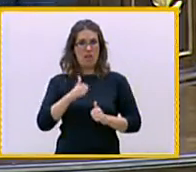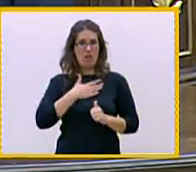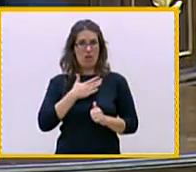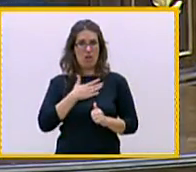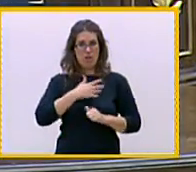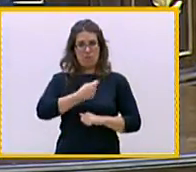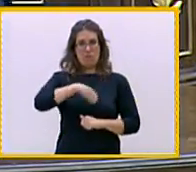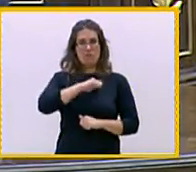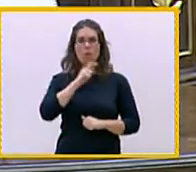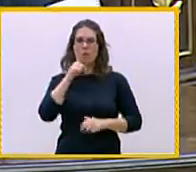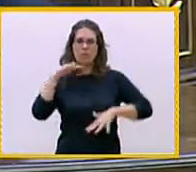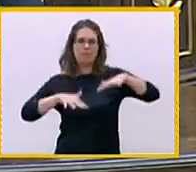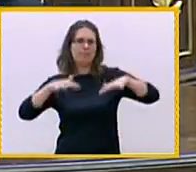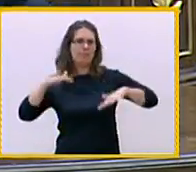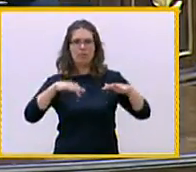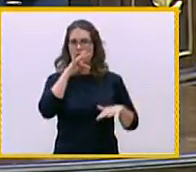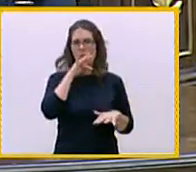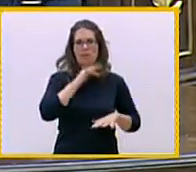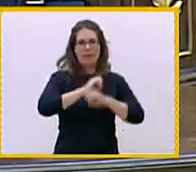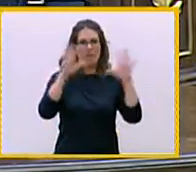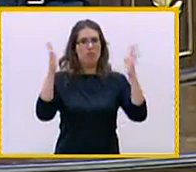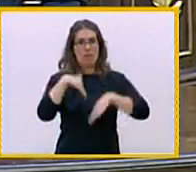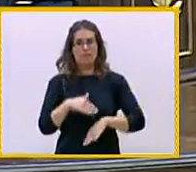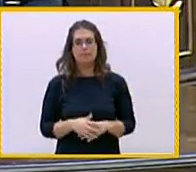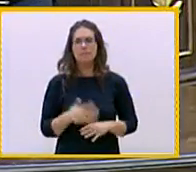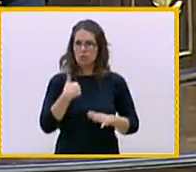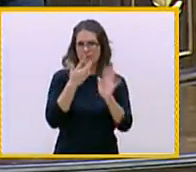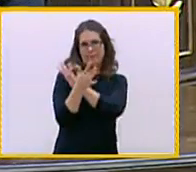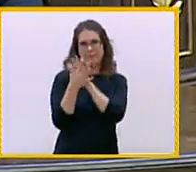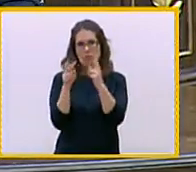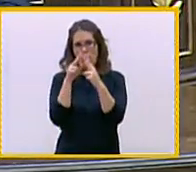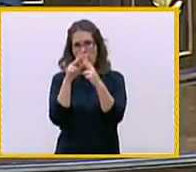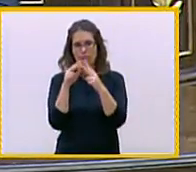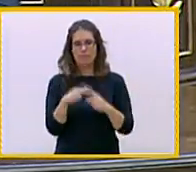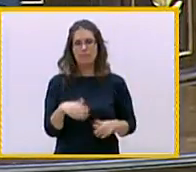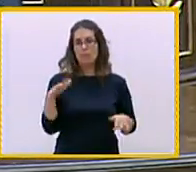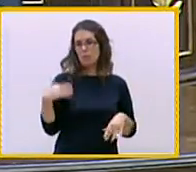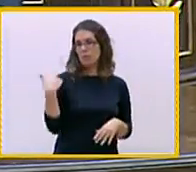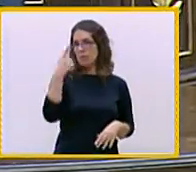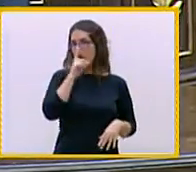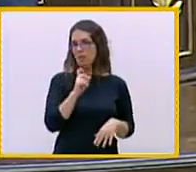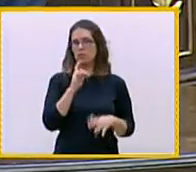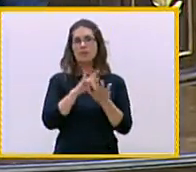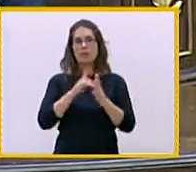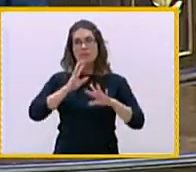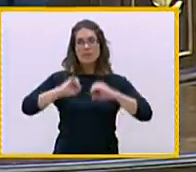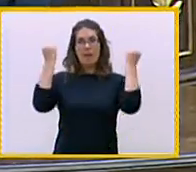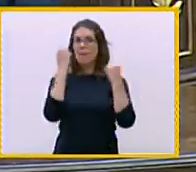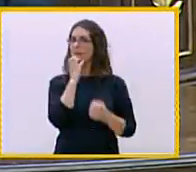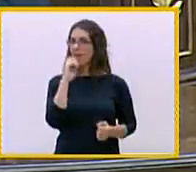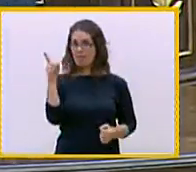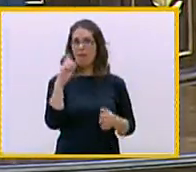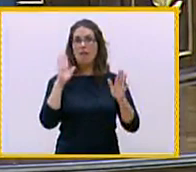referiré brevemente a cada uno de ellos. En el último año, después del rescate de Grecia, se ha producido,